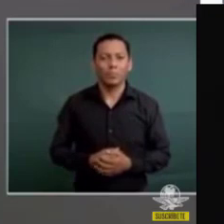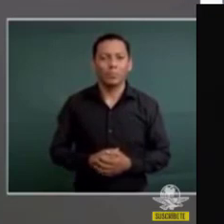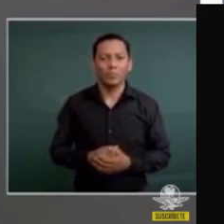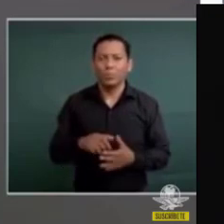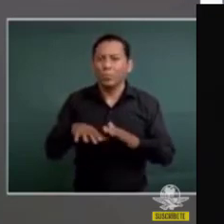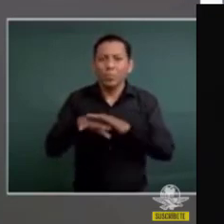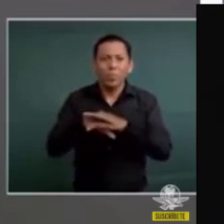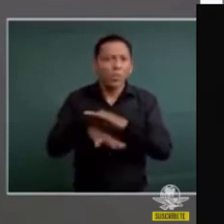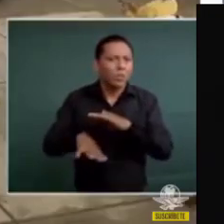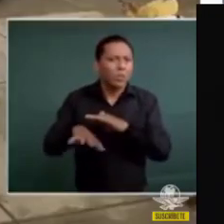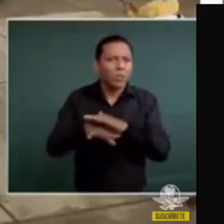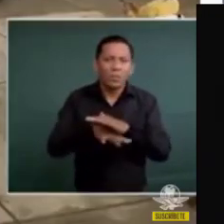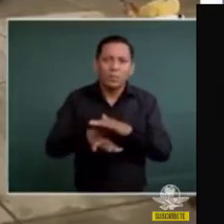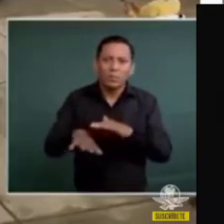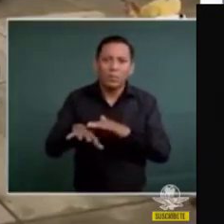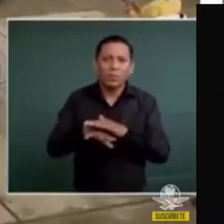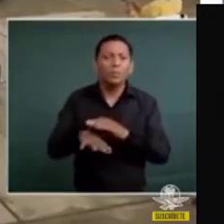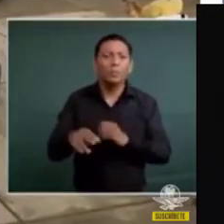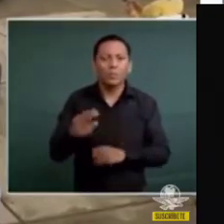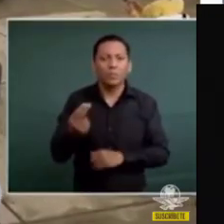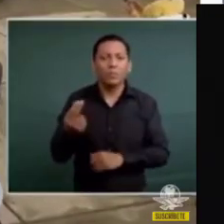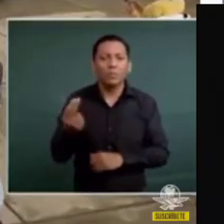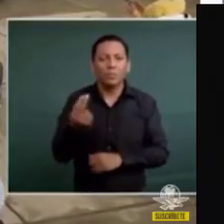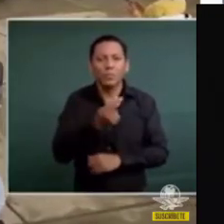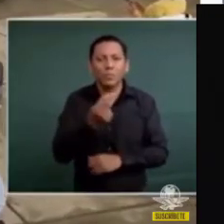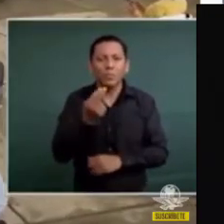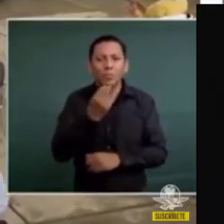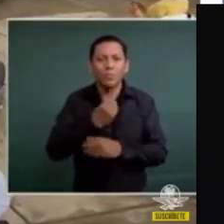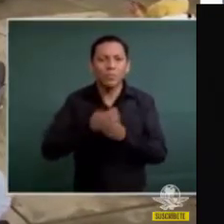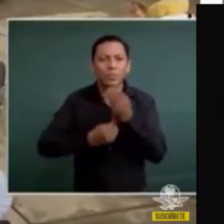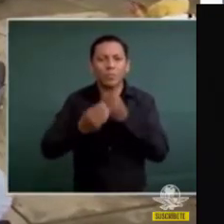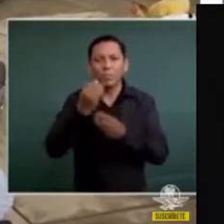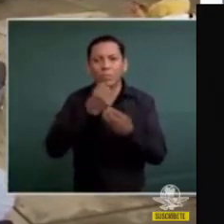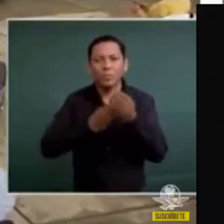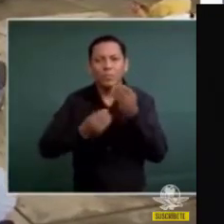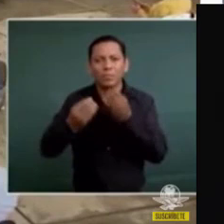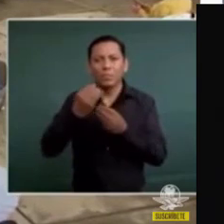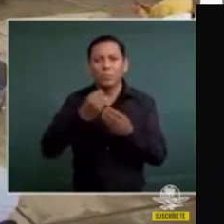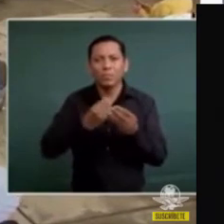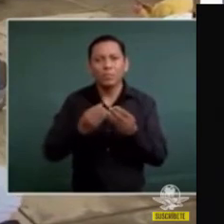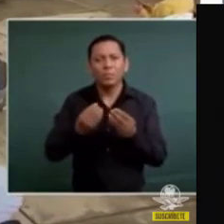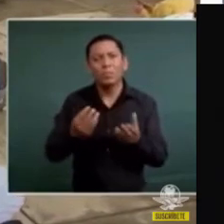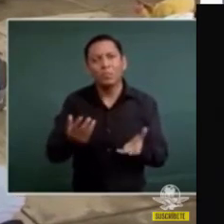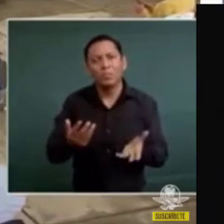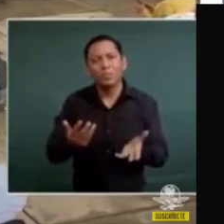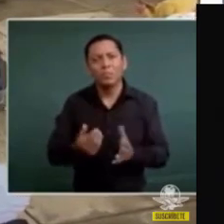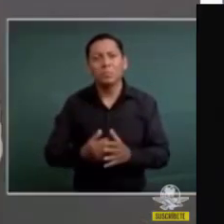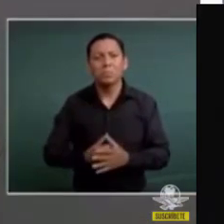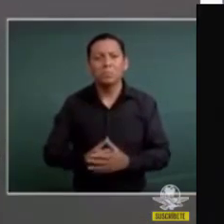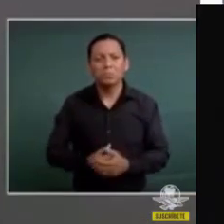básicamente la alimentación pues